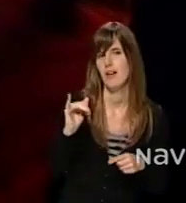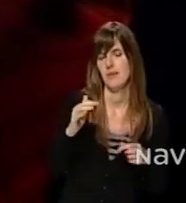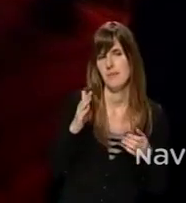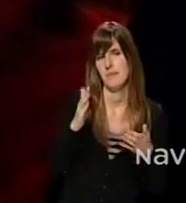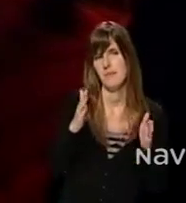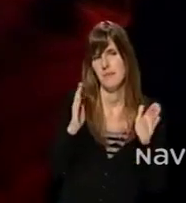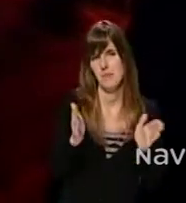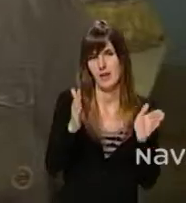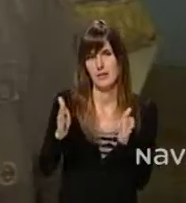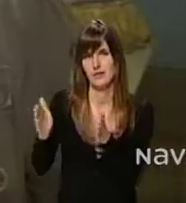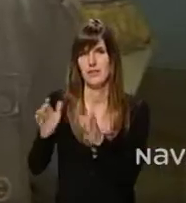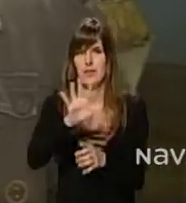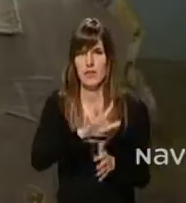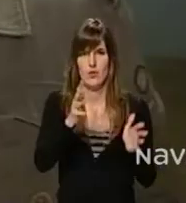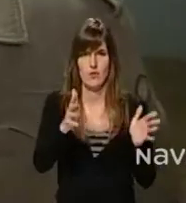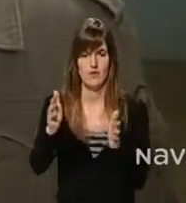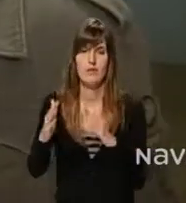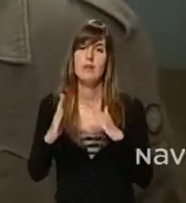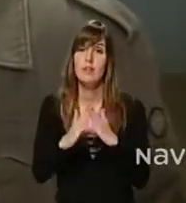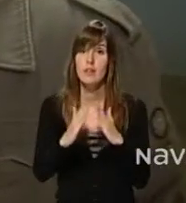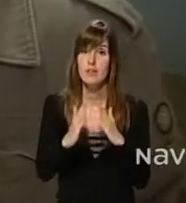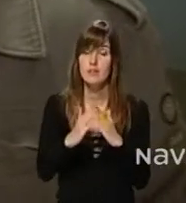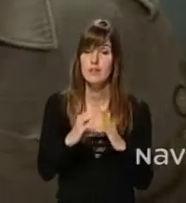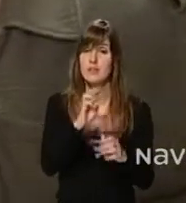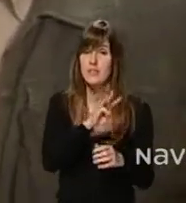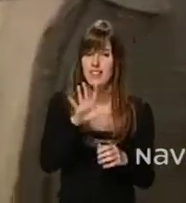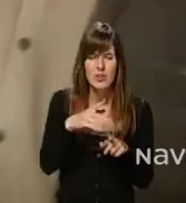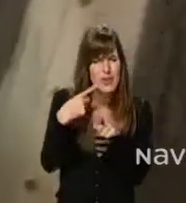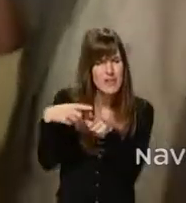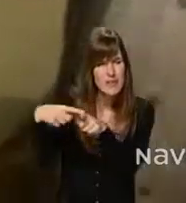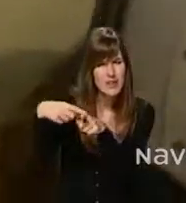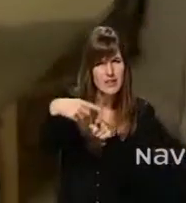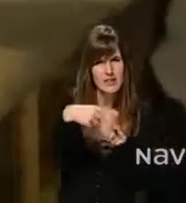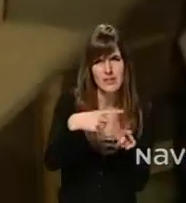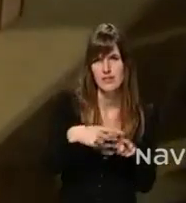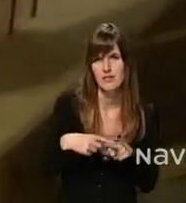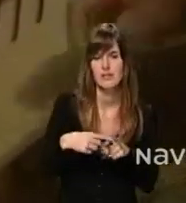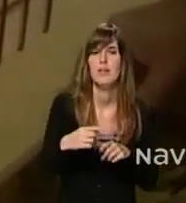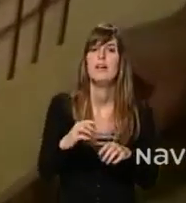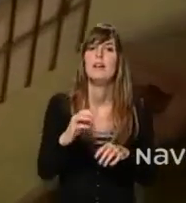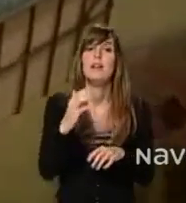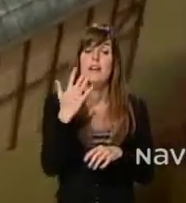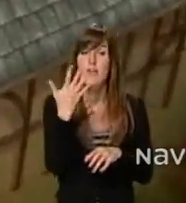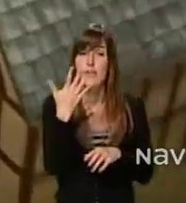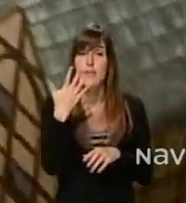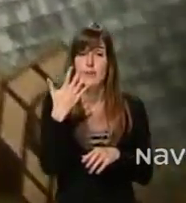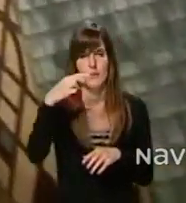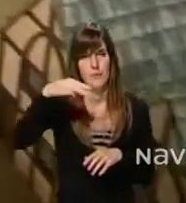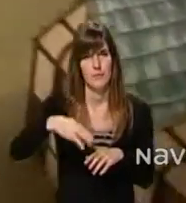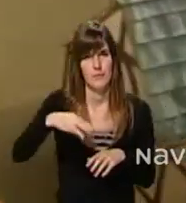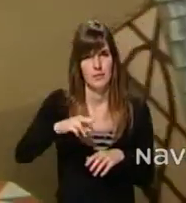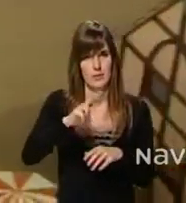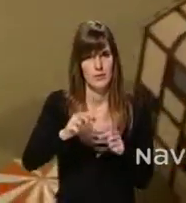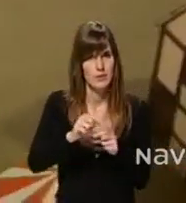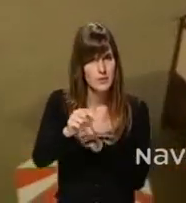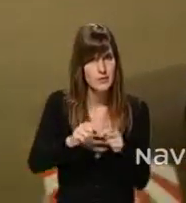esto, hay unas 35 casas, que ninguna es igual, y después hay como 5 metros de